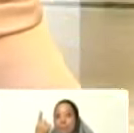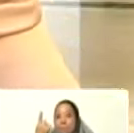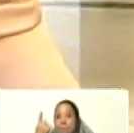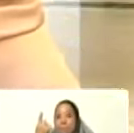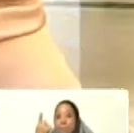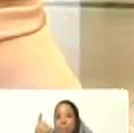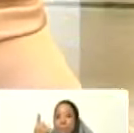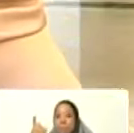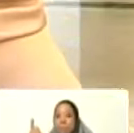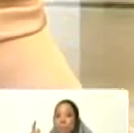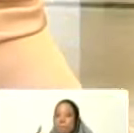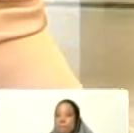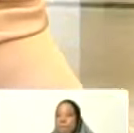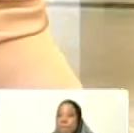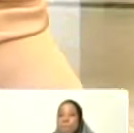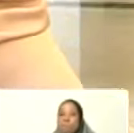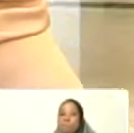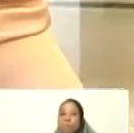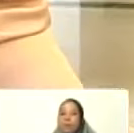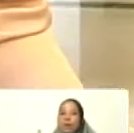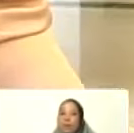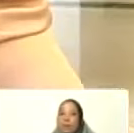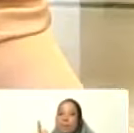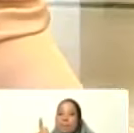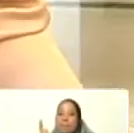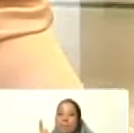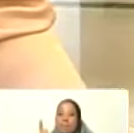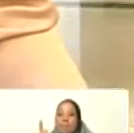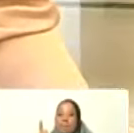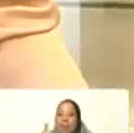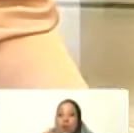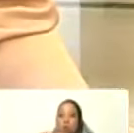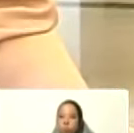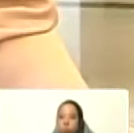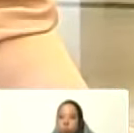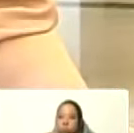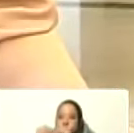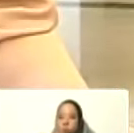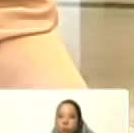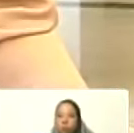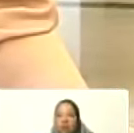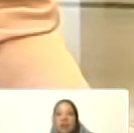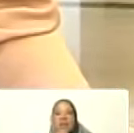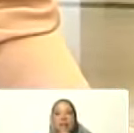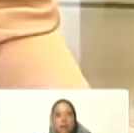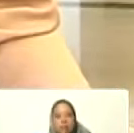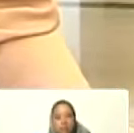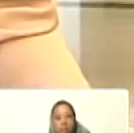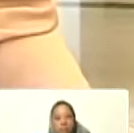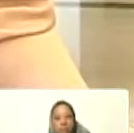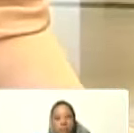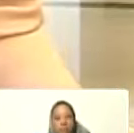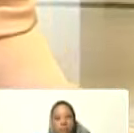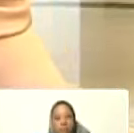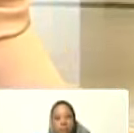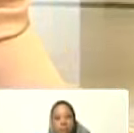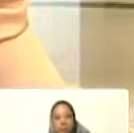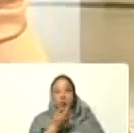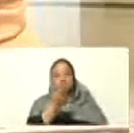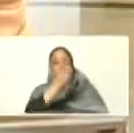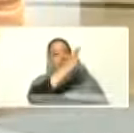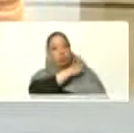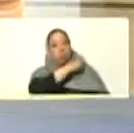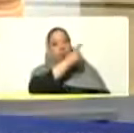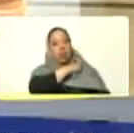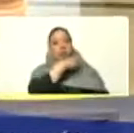allí lo que son las brigadas organizativas. ¿Quiénes la conforman? Está conformada por el director